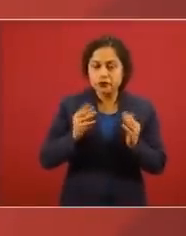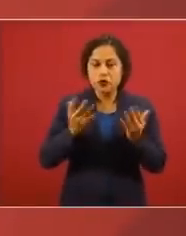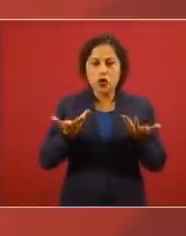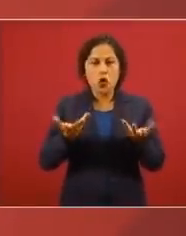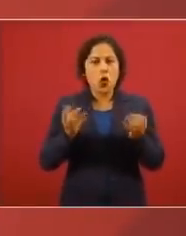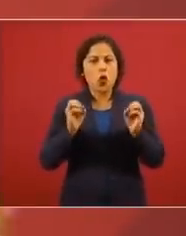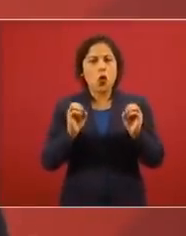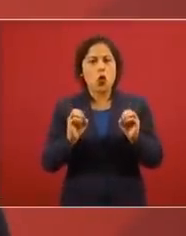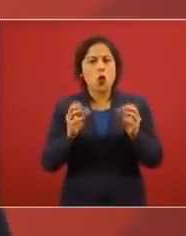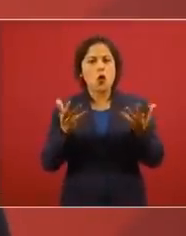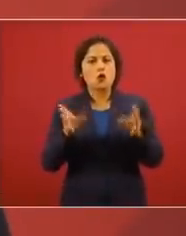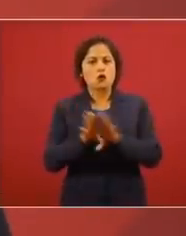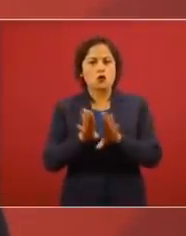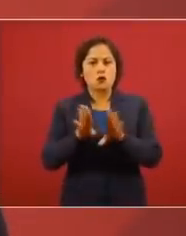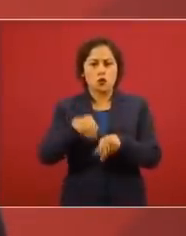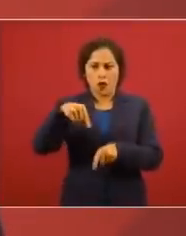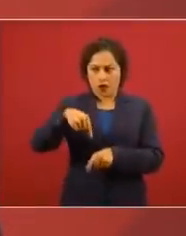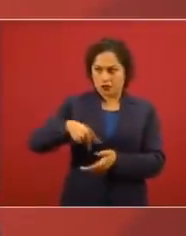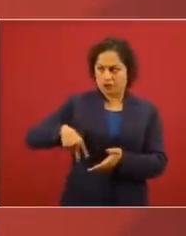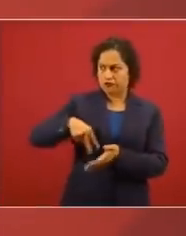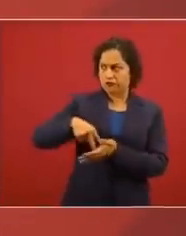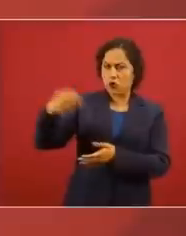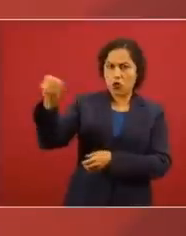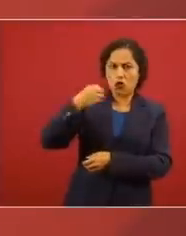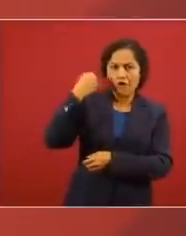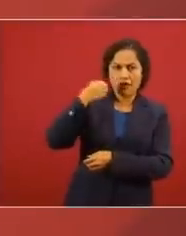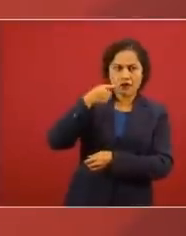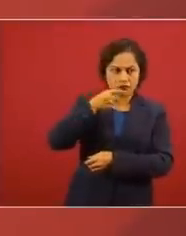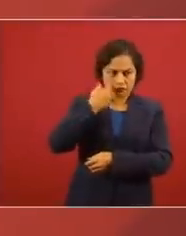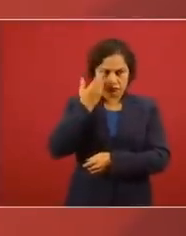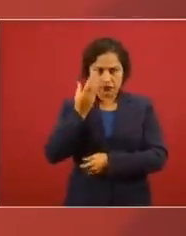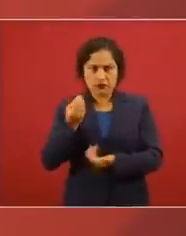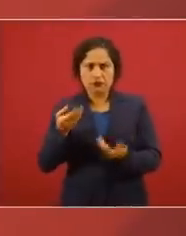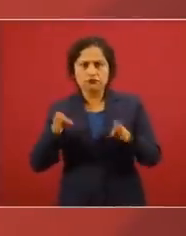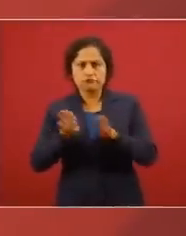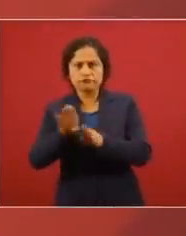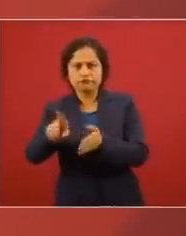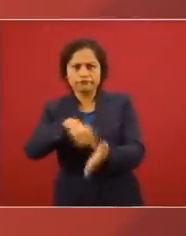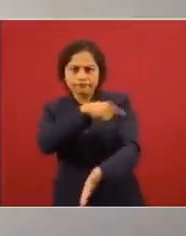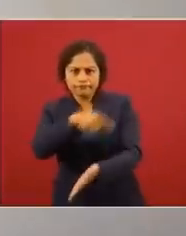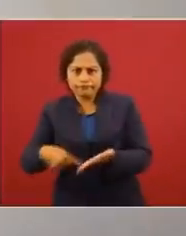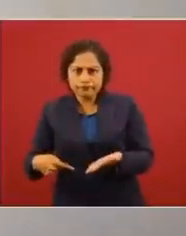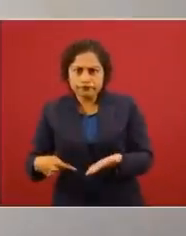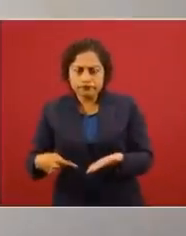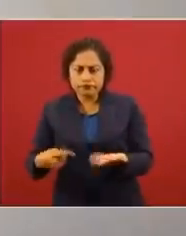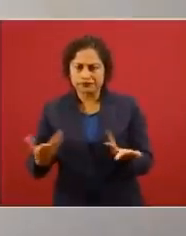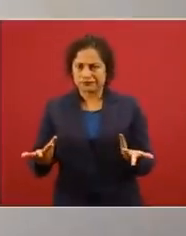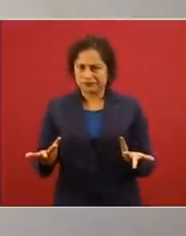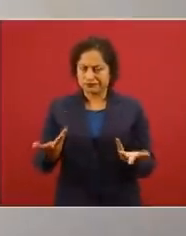estas conferencias que no se garantice el derecho de la información correcta